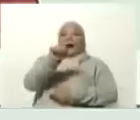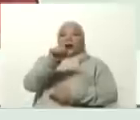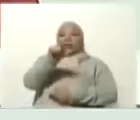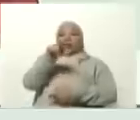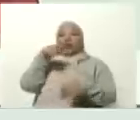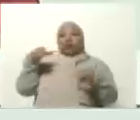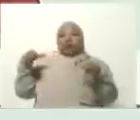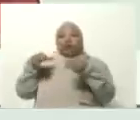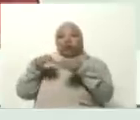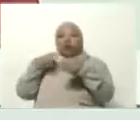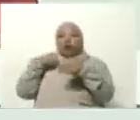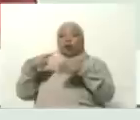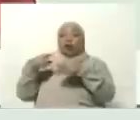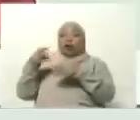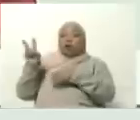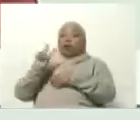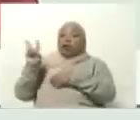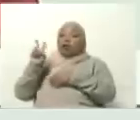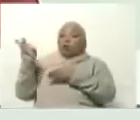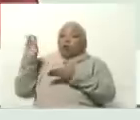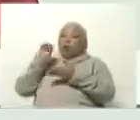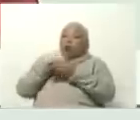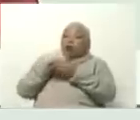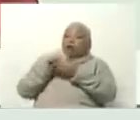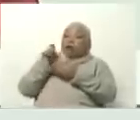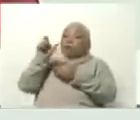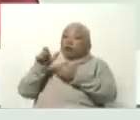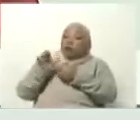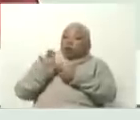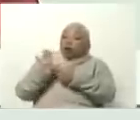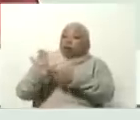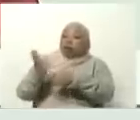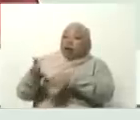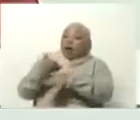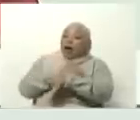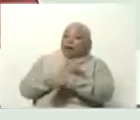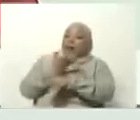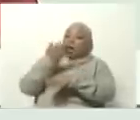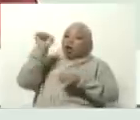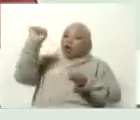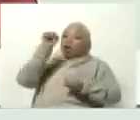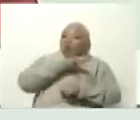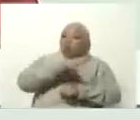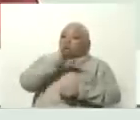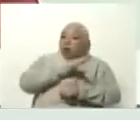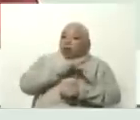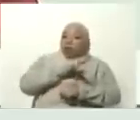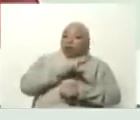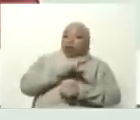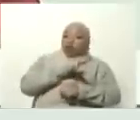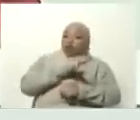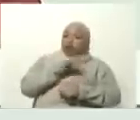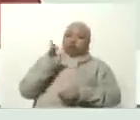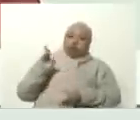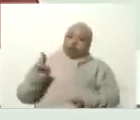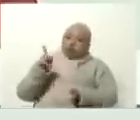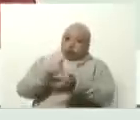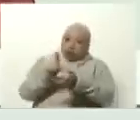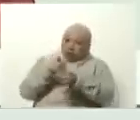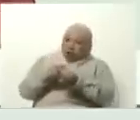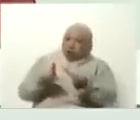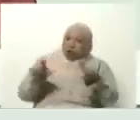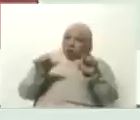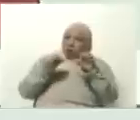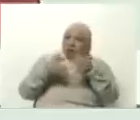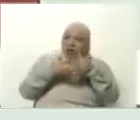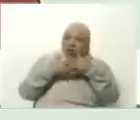tiene que regresar al modelo representativo, porque el participativo y protagónico no es el modelo que Estados